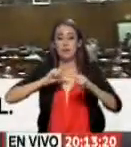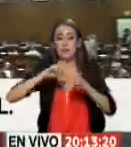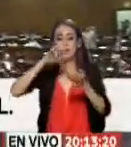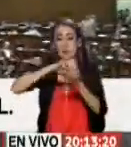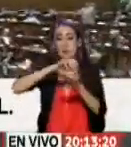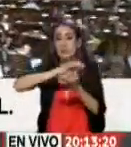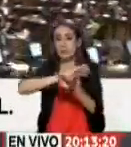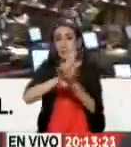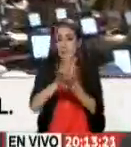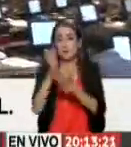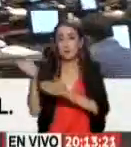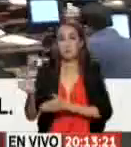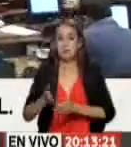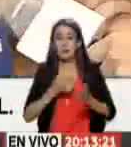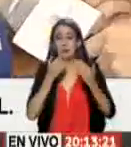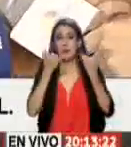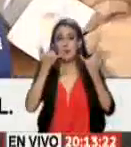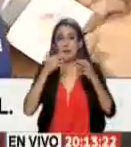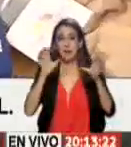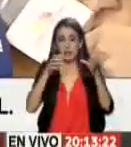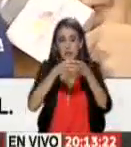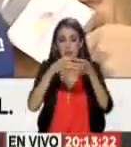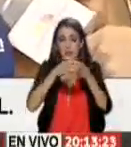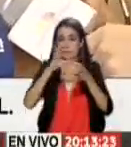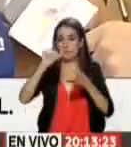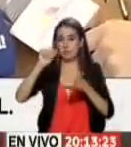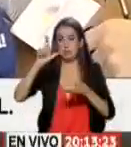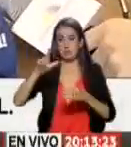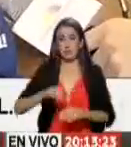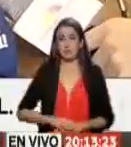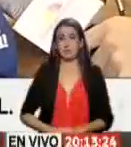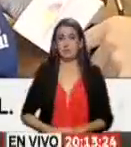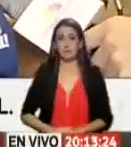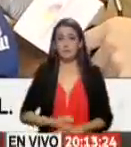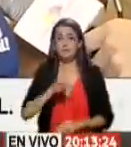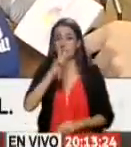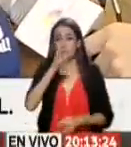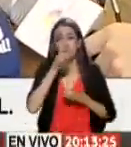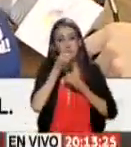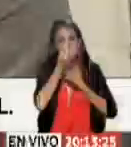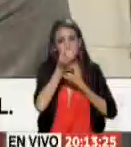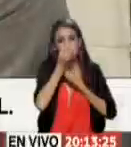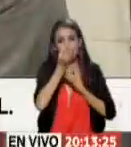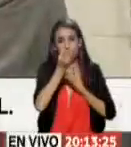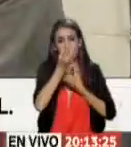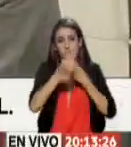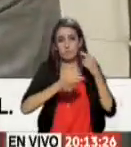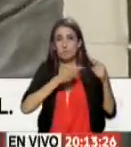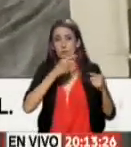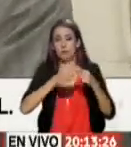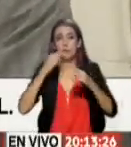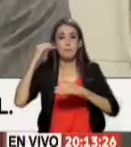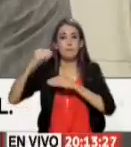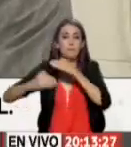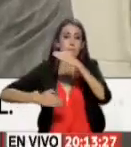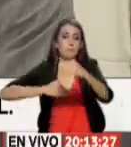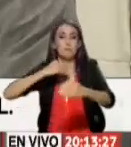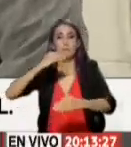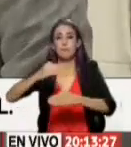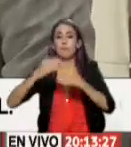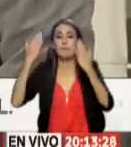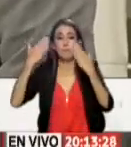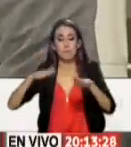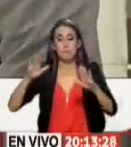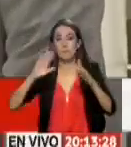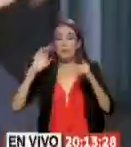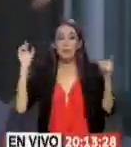o se quedarán en la resolución que adopte el CAL. Los dos informes deberían pasar al pleno. Mientras el proceso judicial en contra de Galarza, presentado